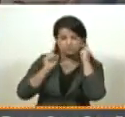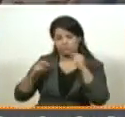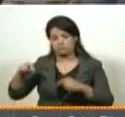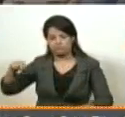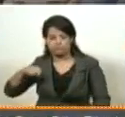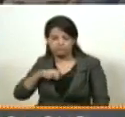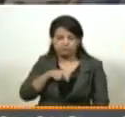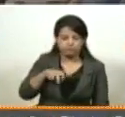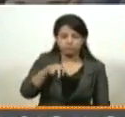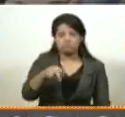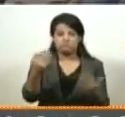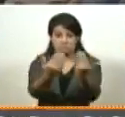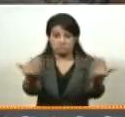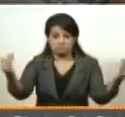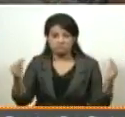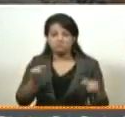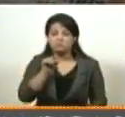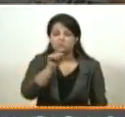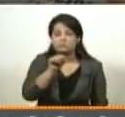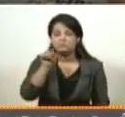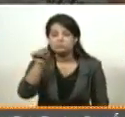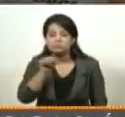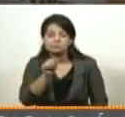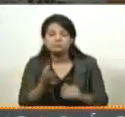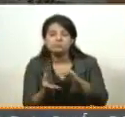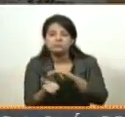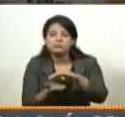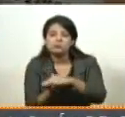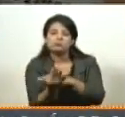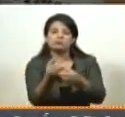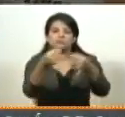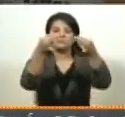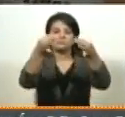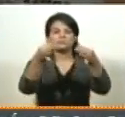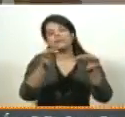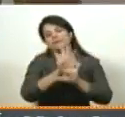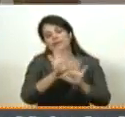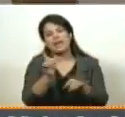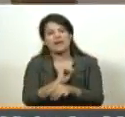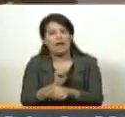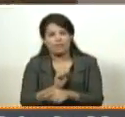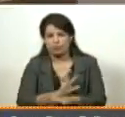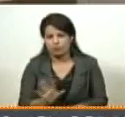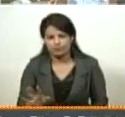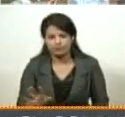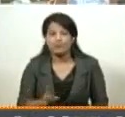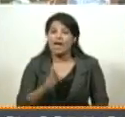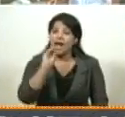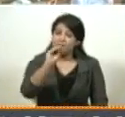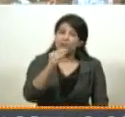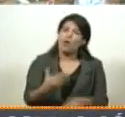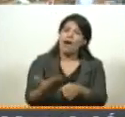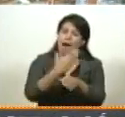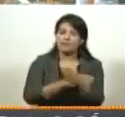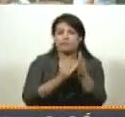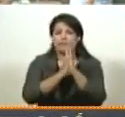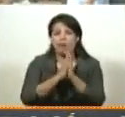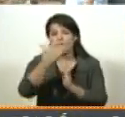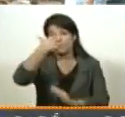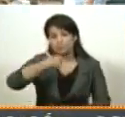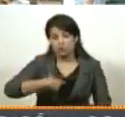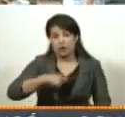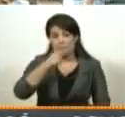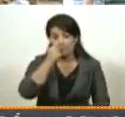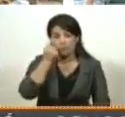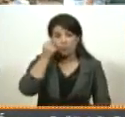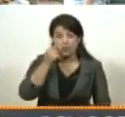la votación es muy rápida. Así que, como siempre, les pedimos y les decimos, infórmense. Un elector o una